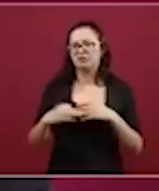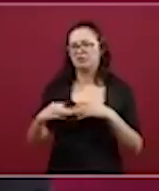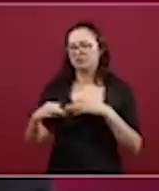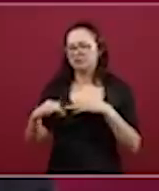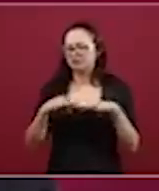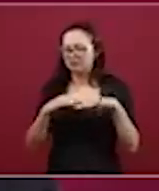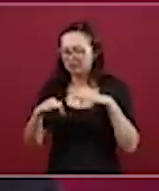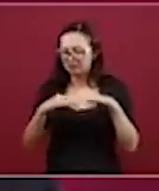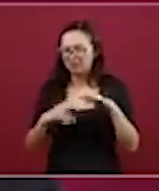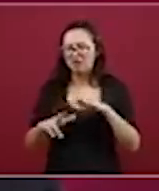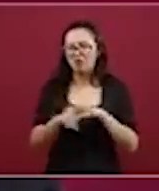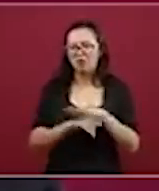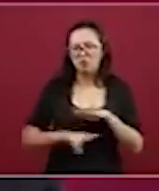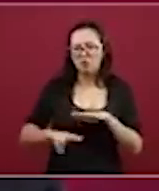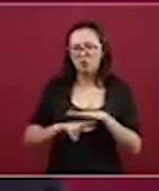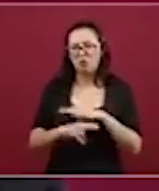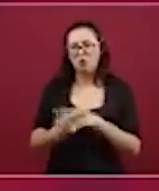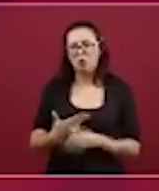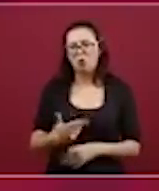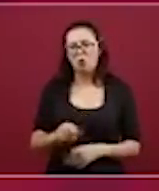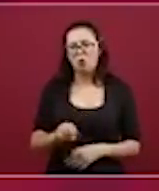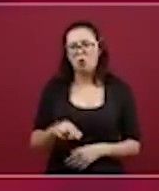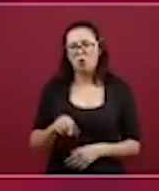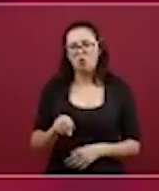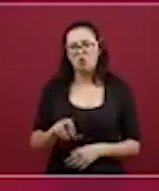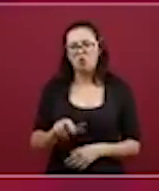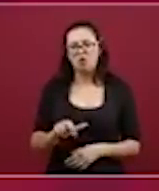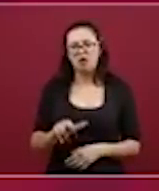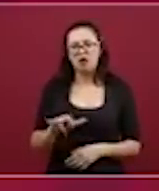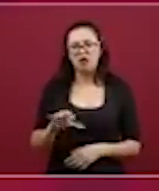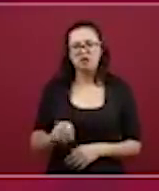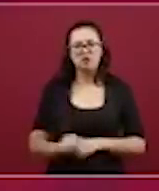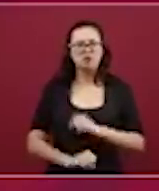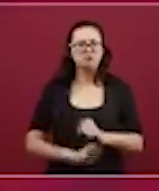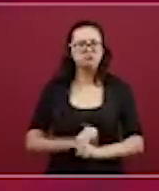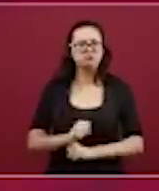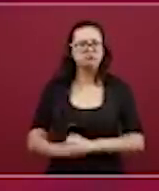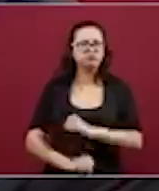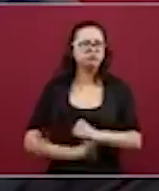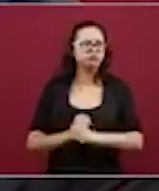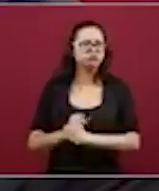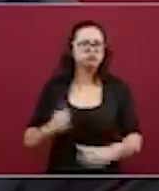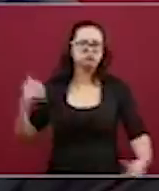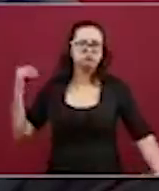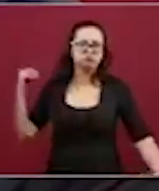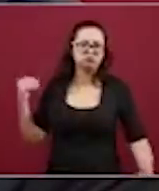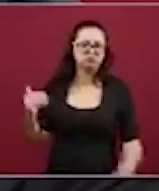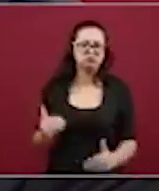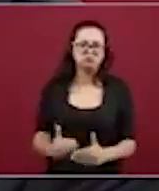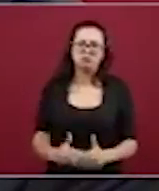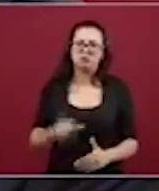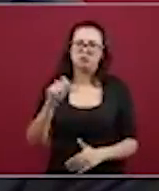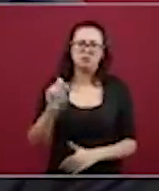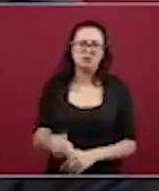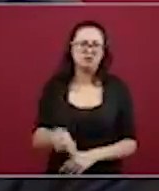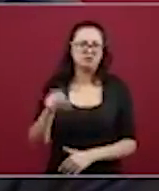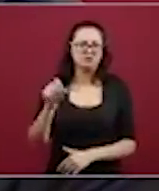trabajadores por honorario, que llevan mucho tiempo de esa